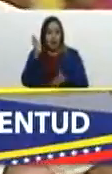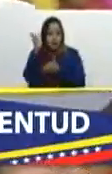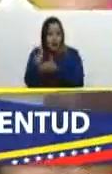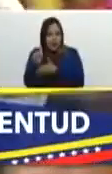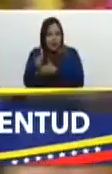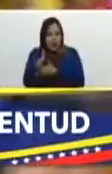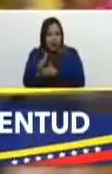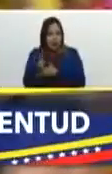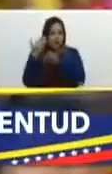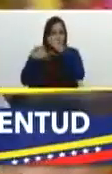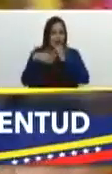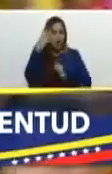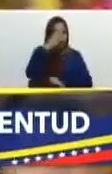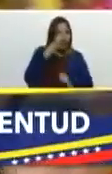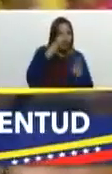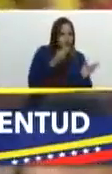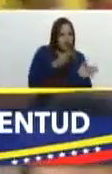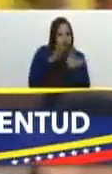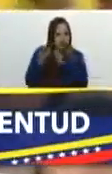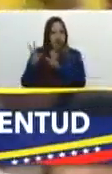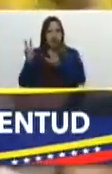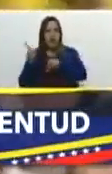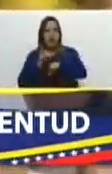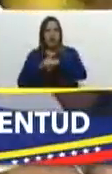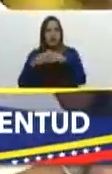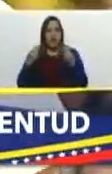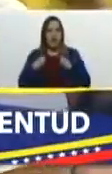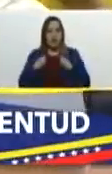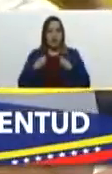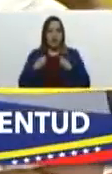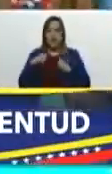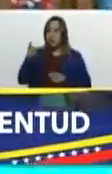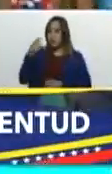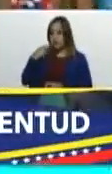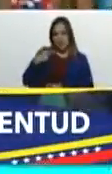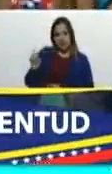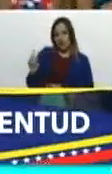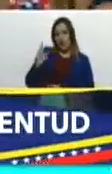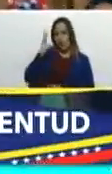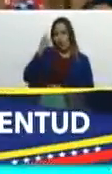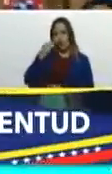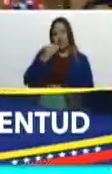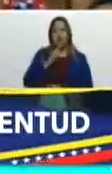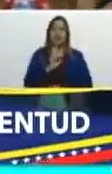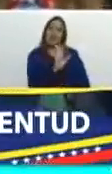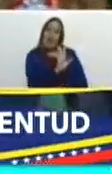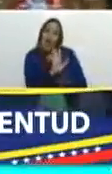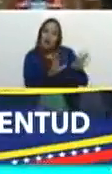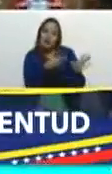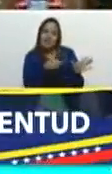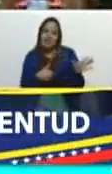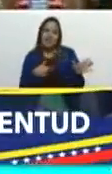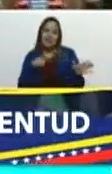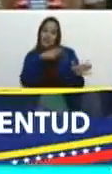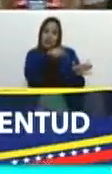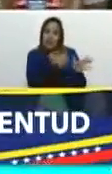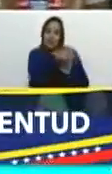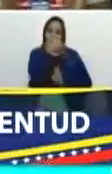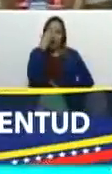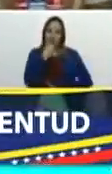la juventud y en una nueva etapa de vida. Y es por eso... O sea, que tú dices que yo no soy joven. No, presidente. Usted es más joven que todos nosotros.